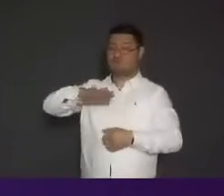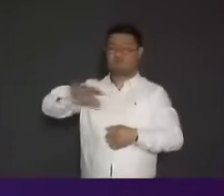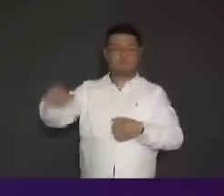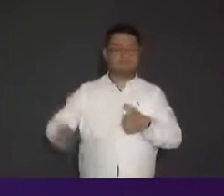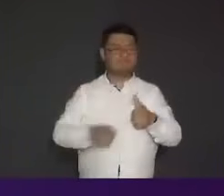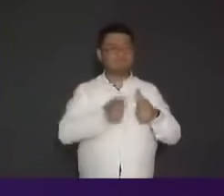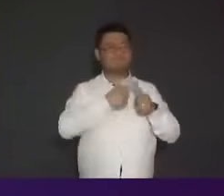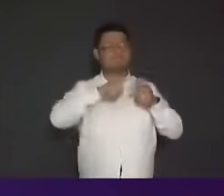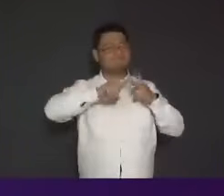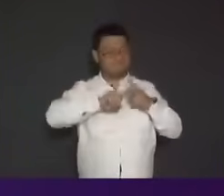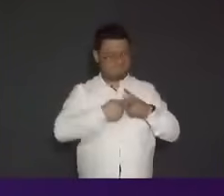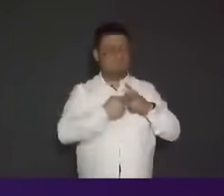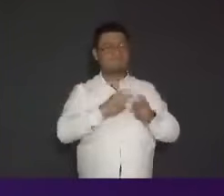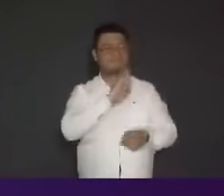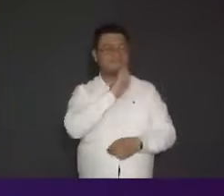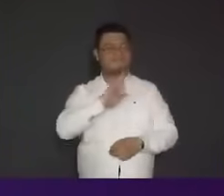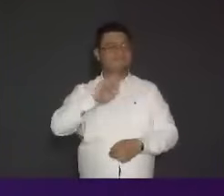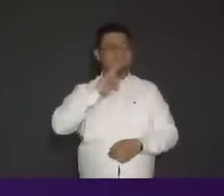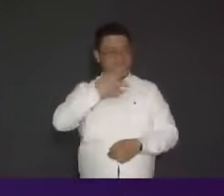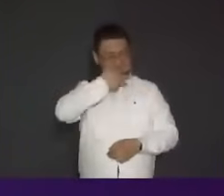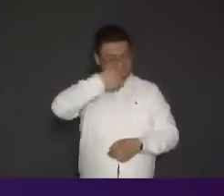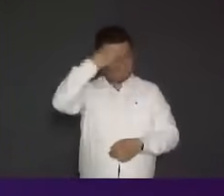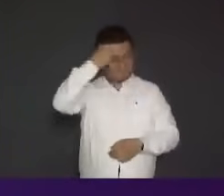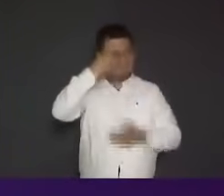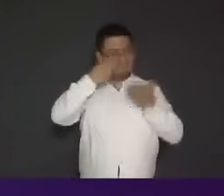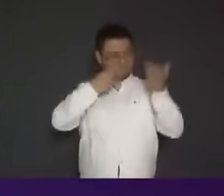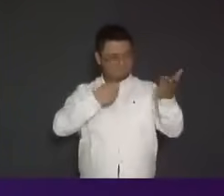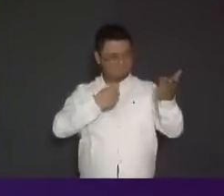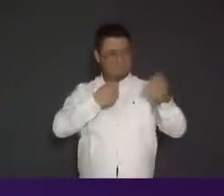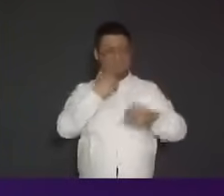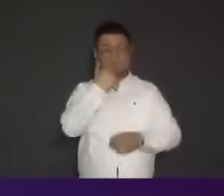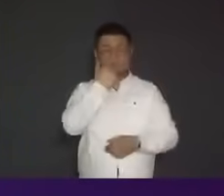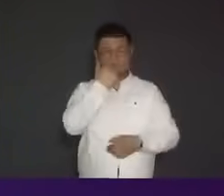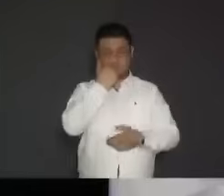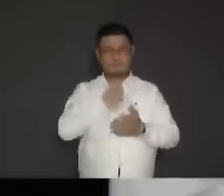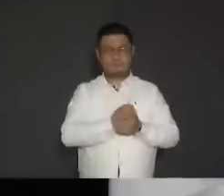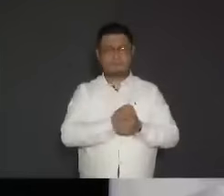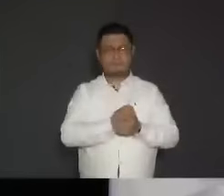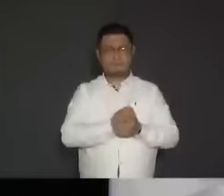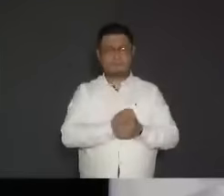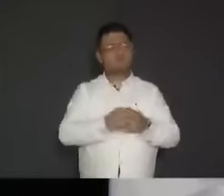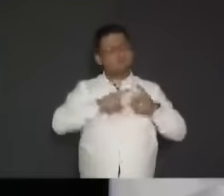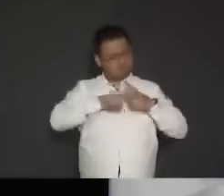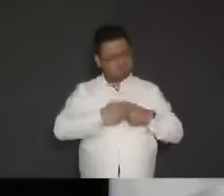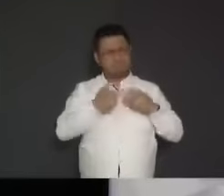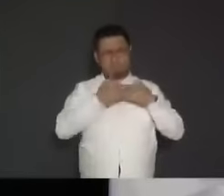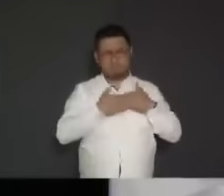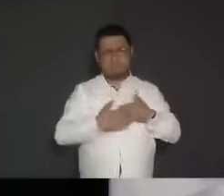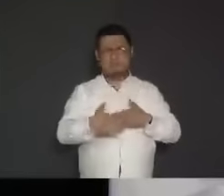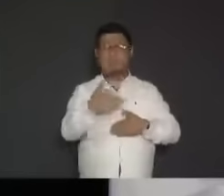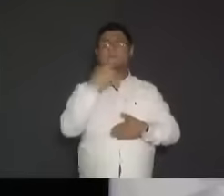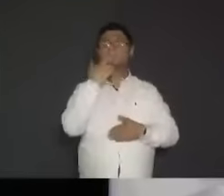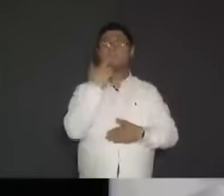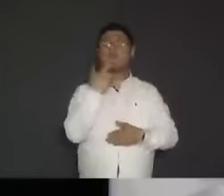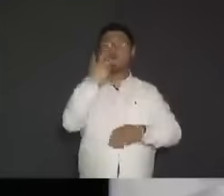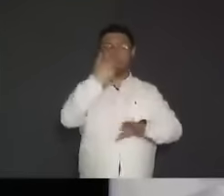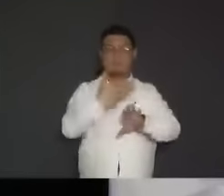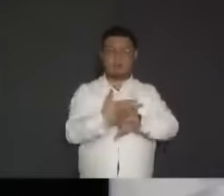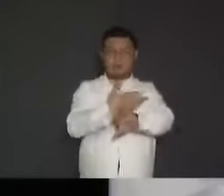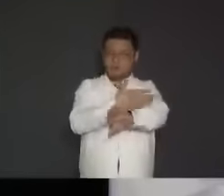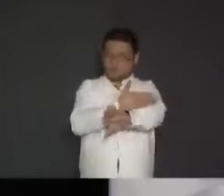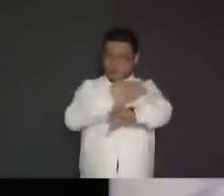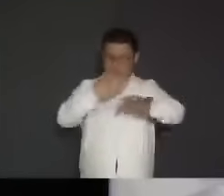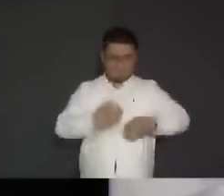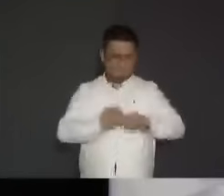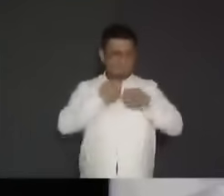Comenzamos con el candidato Renan Alberto Barrera Concha. Adelante, candidato. Vamos a lograr tener una mayor prevención y una mayor seguridad